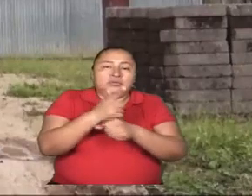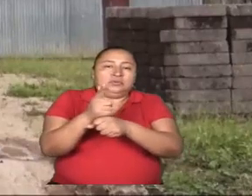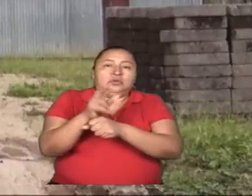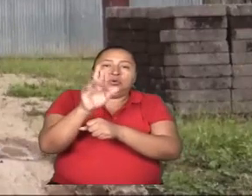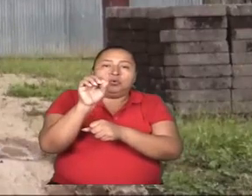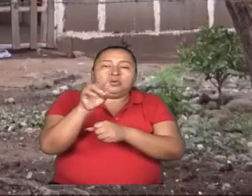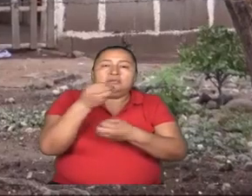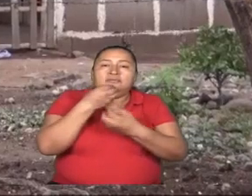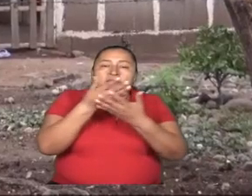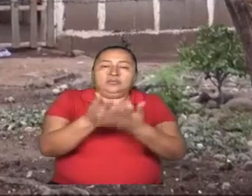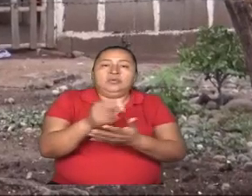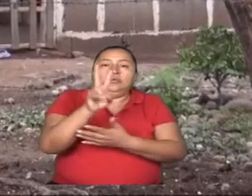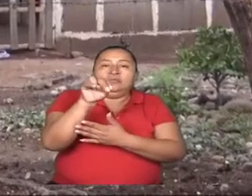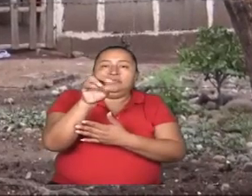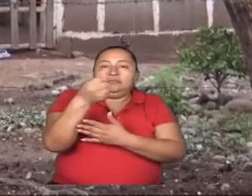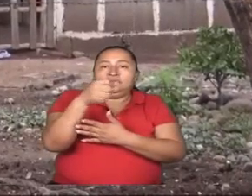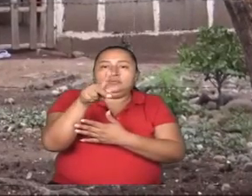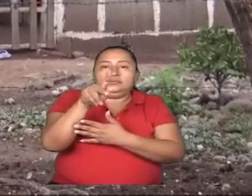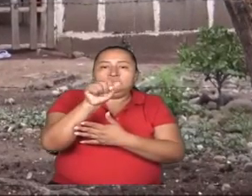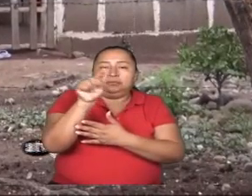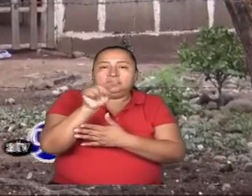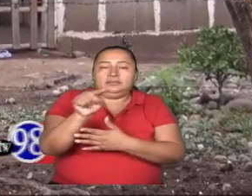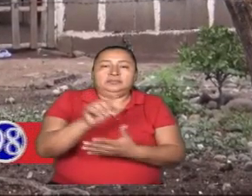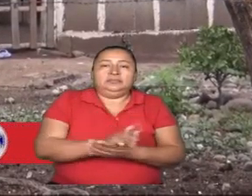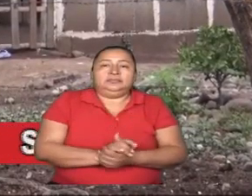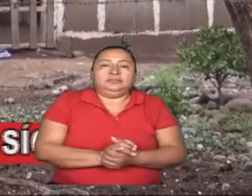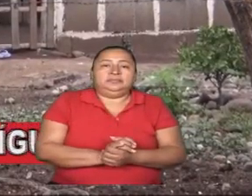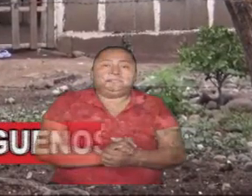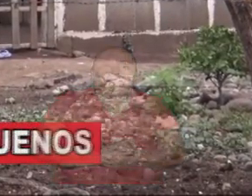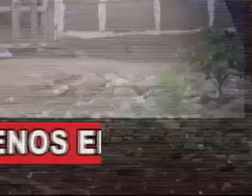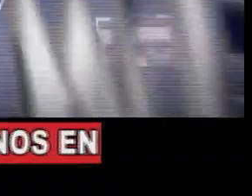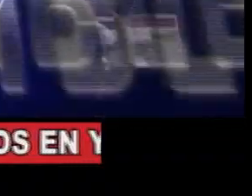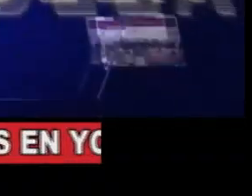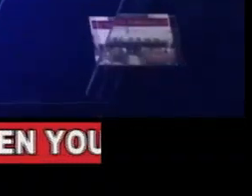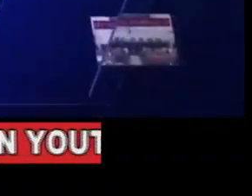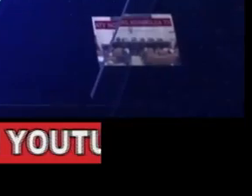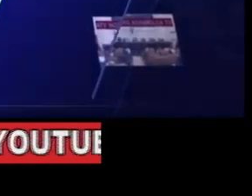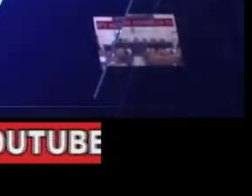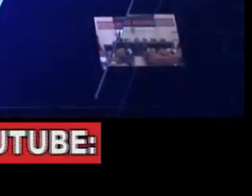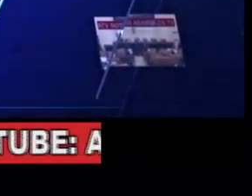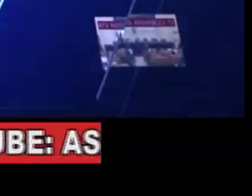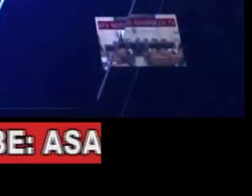Ronald Ruiz para el canal parlamentario, les informó Vanessa Paz.